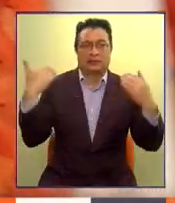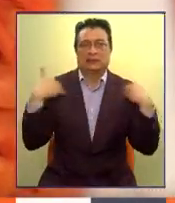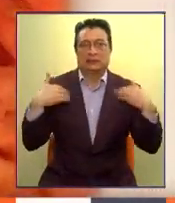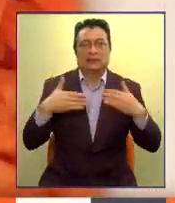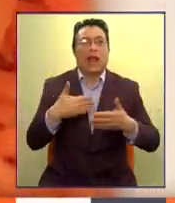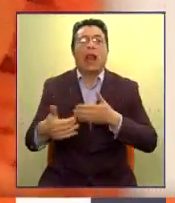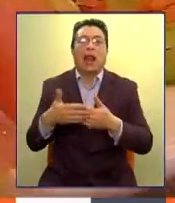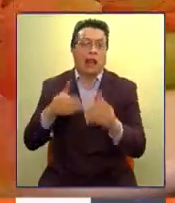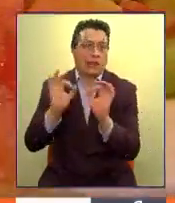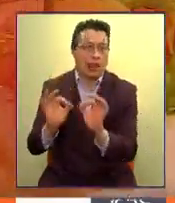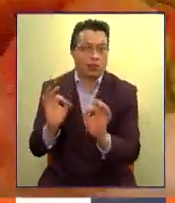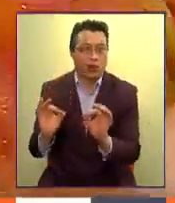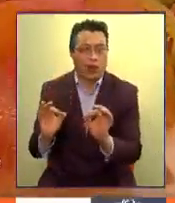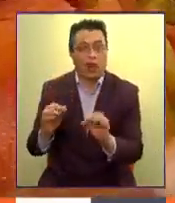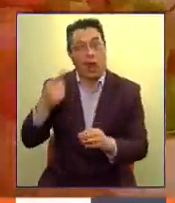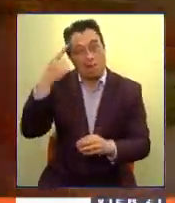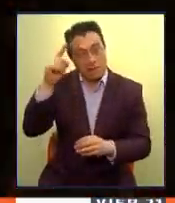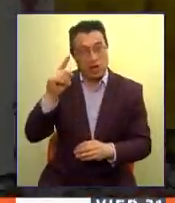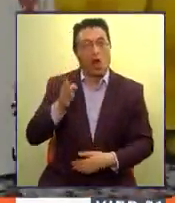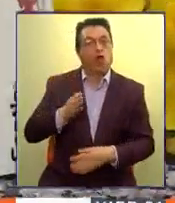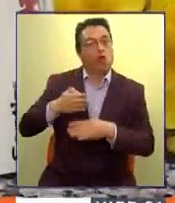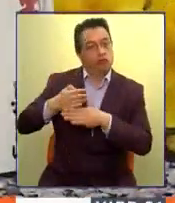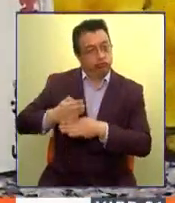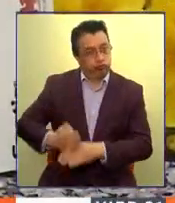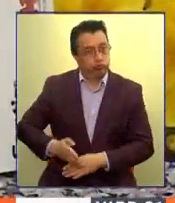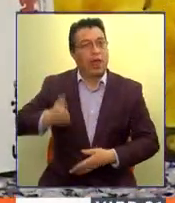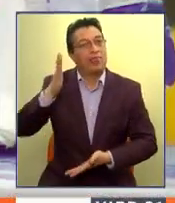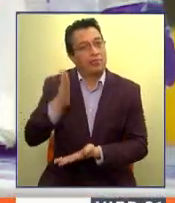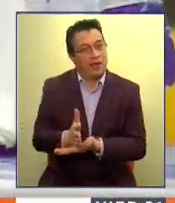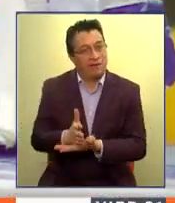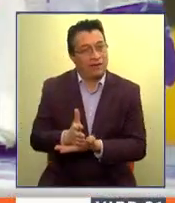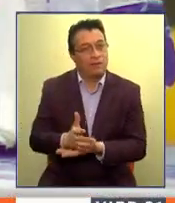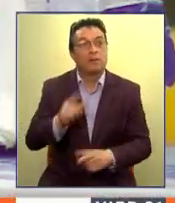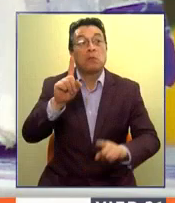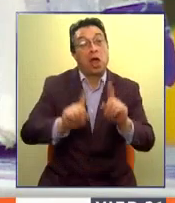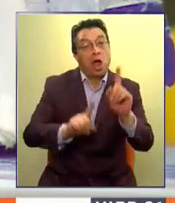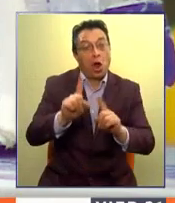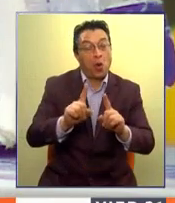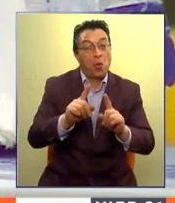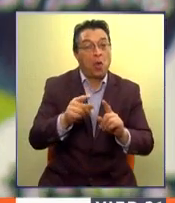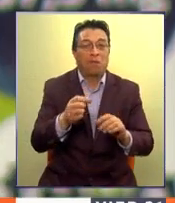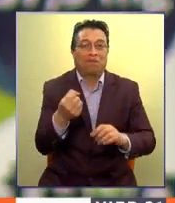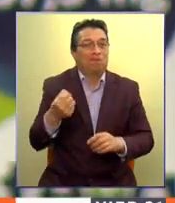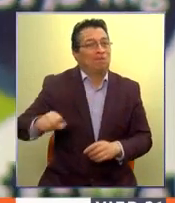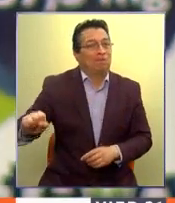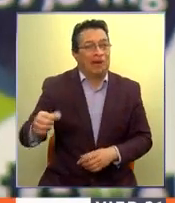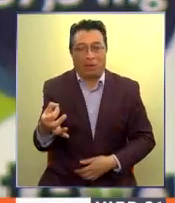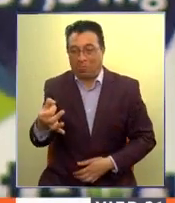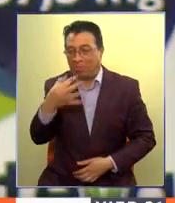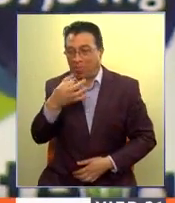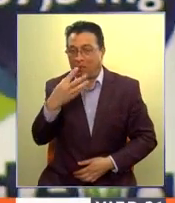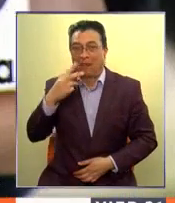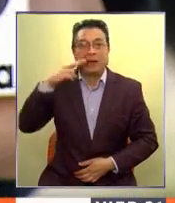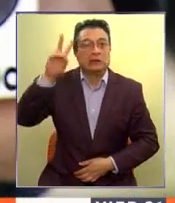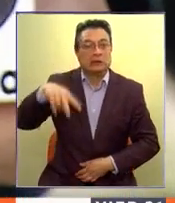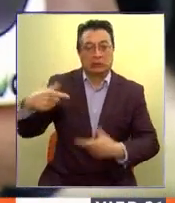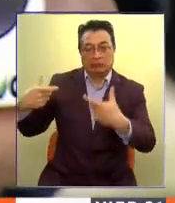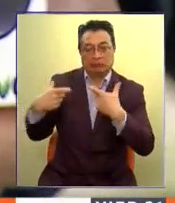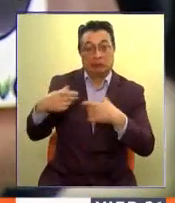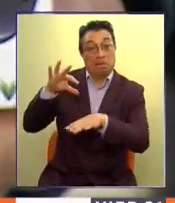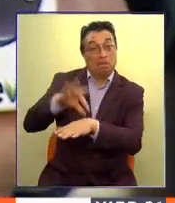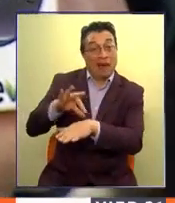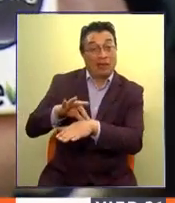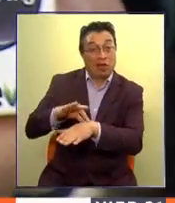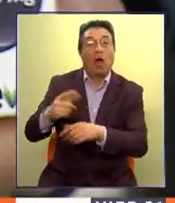pero que requiere constancia por eso hay quienes optan por algunos fármacos que sin supervisión médica resultan altamente